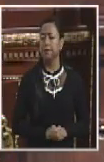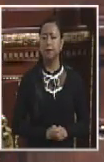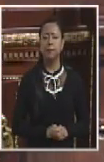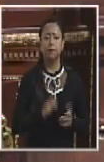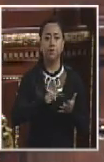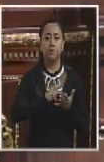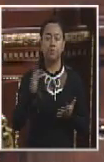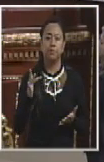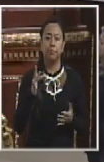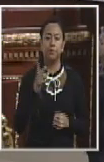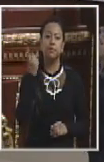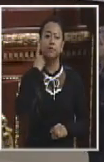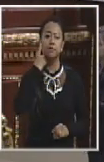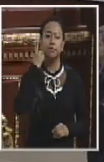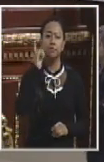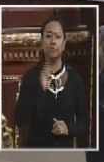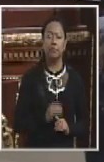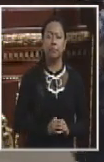Gracias, diputado.